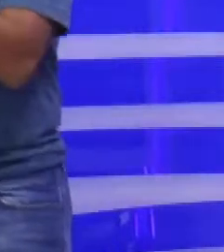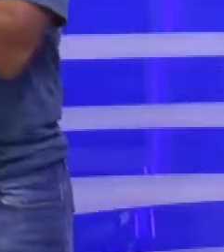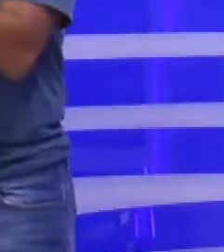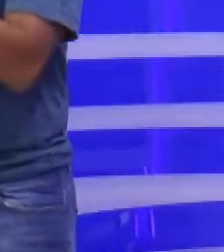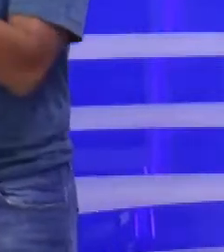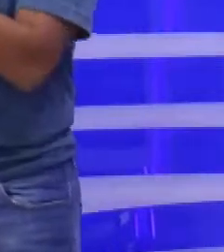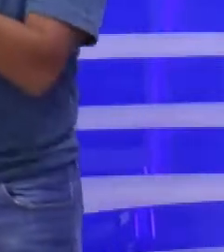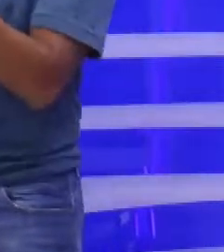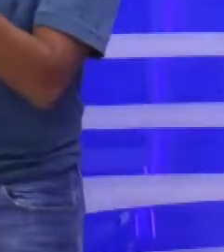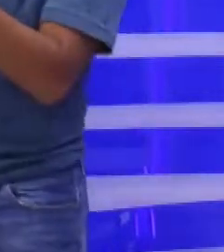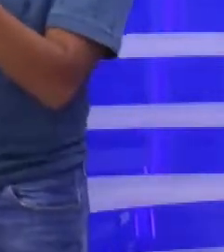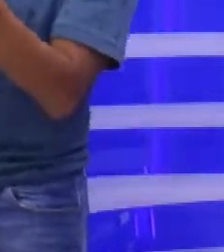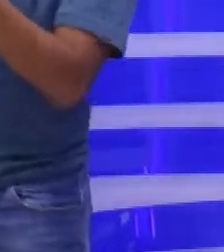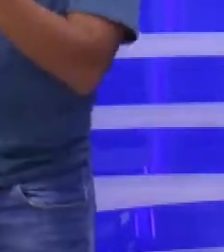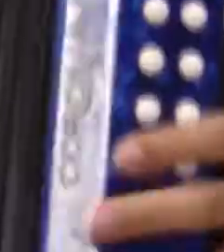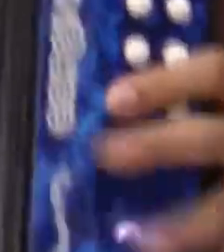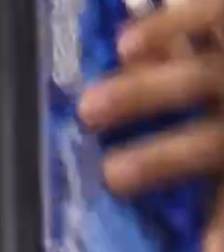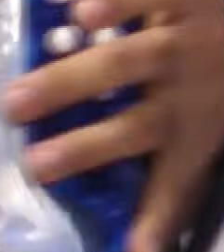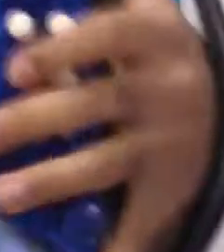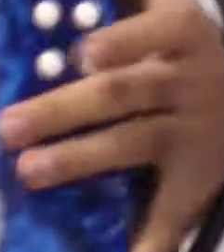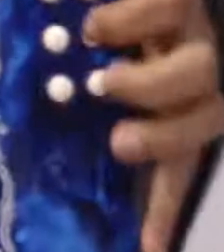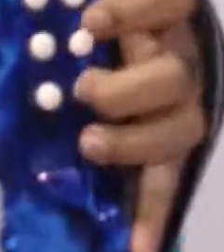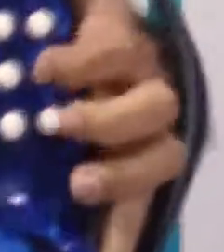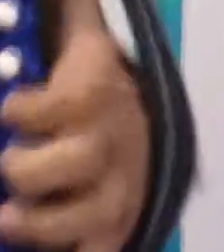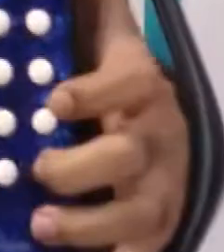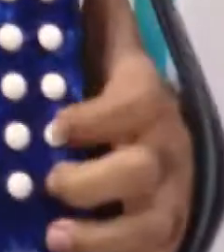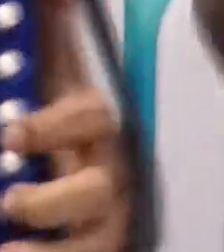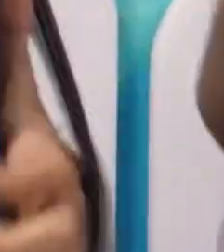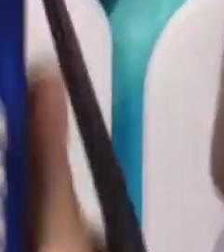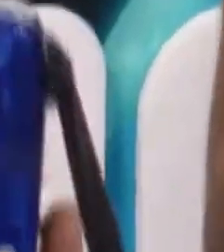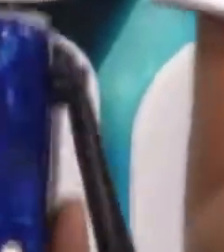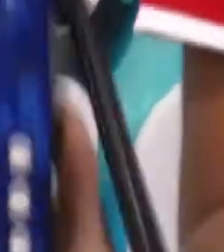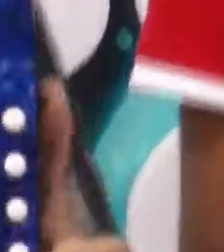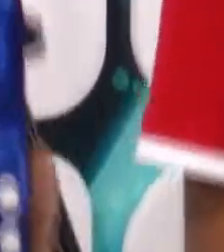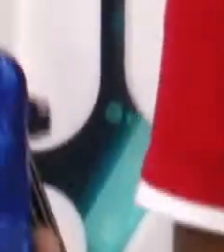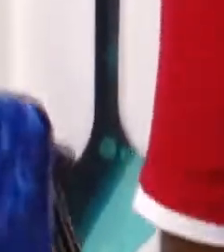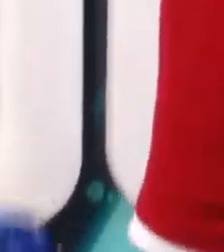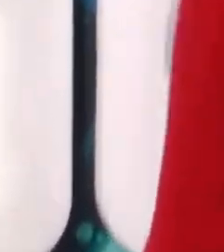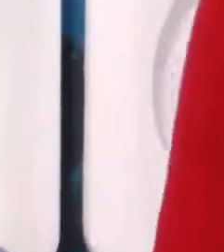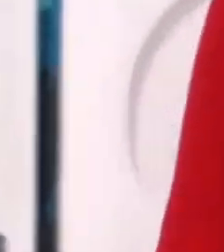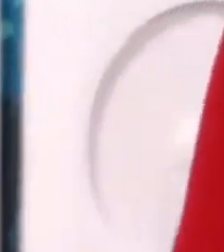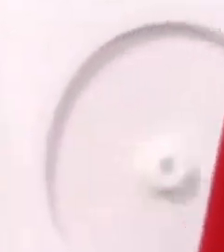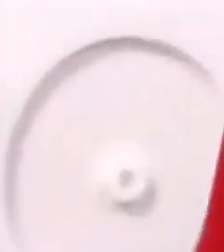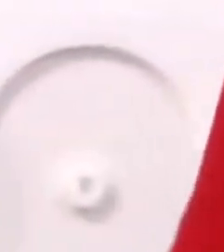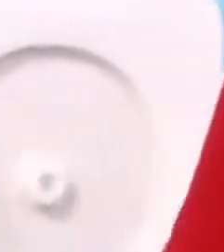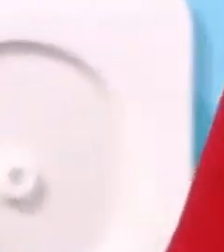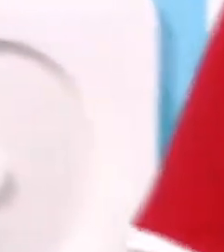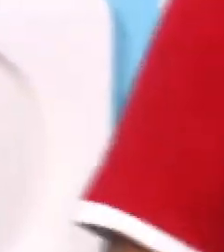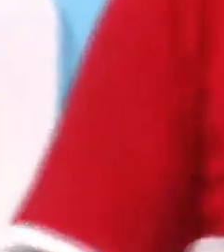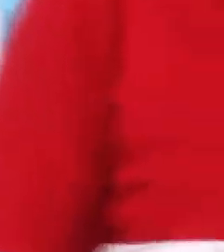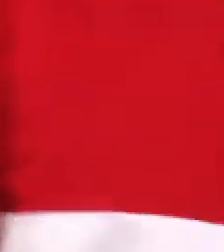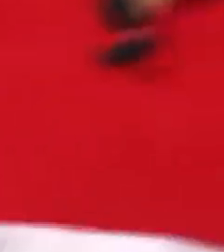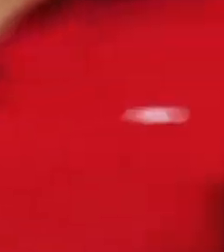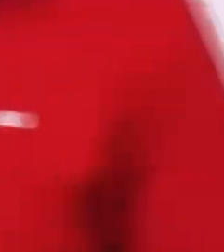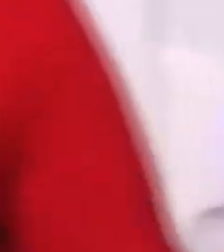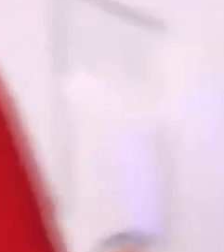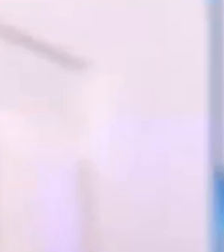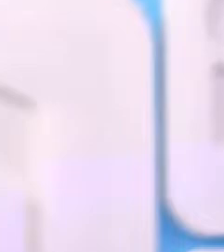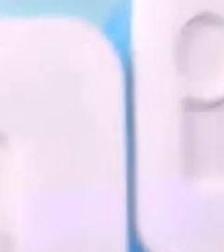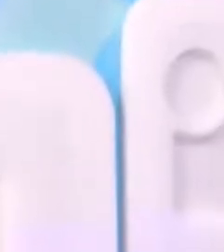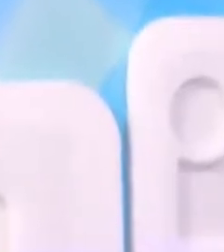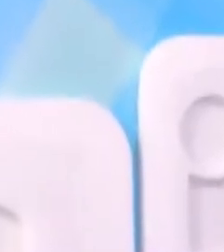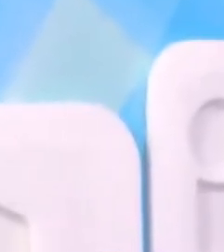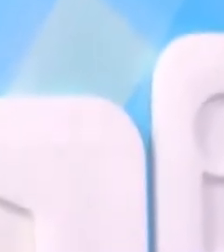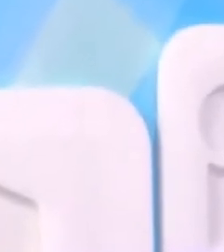así, así, así como yo? Ese fulano no se sabe el repertorio mío. Por eso